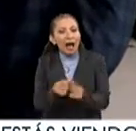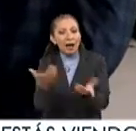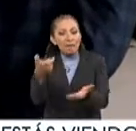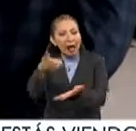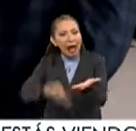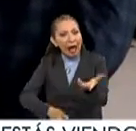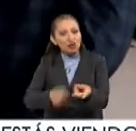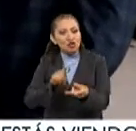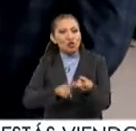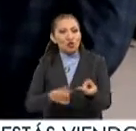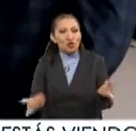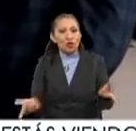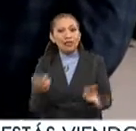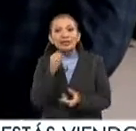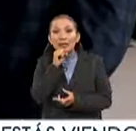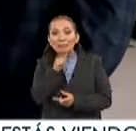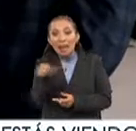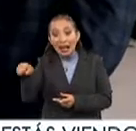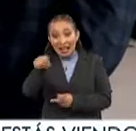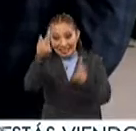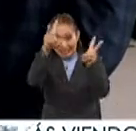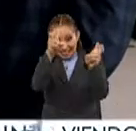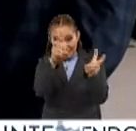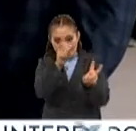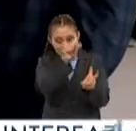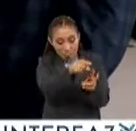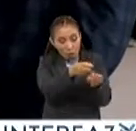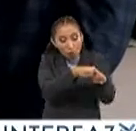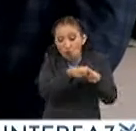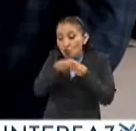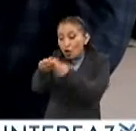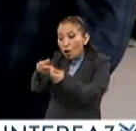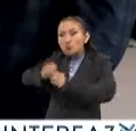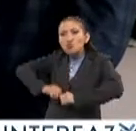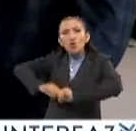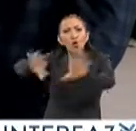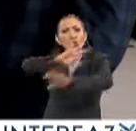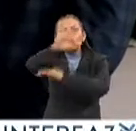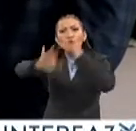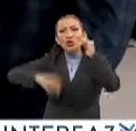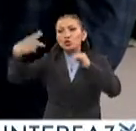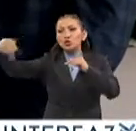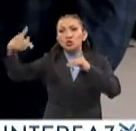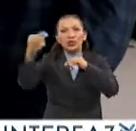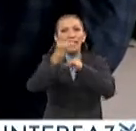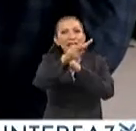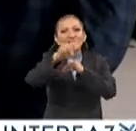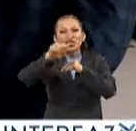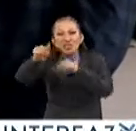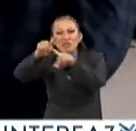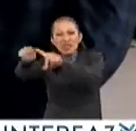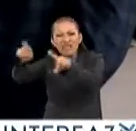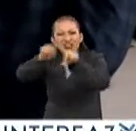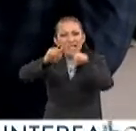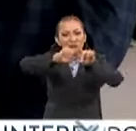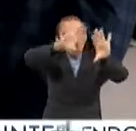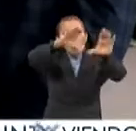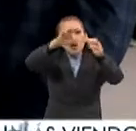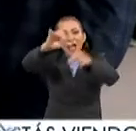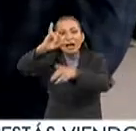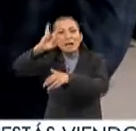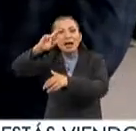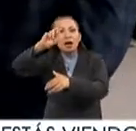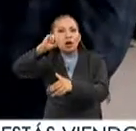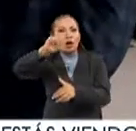bajos presupuestos, pero que esos contenidos y de esta manera pueden llegar a todas nuestras televisiones, a todas nuestras comunidades en toda